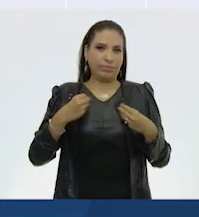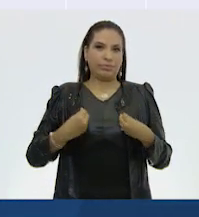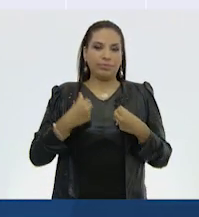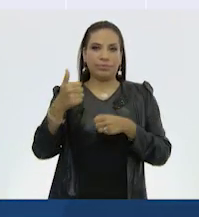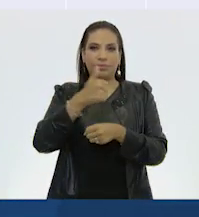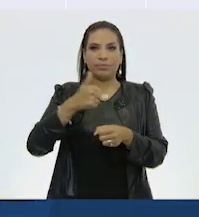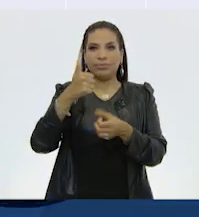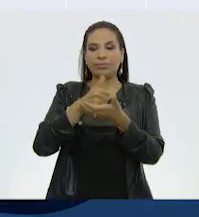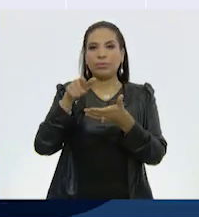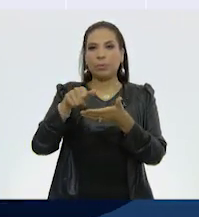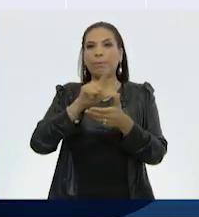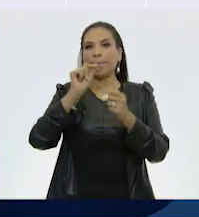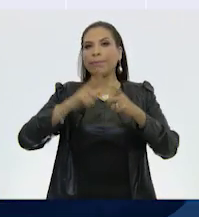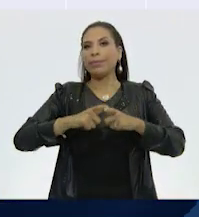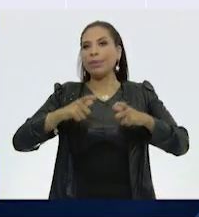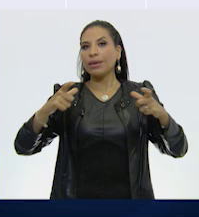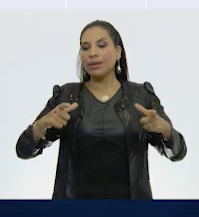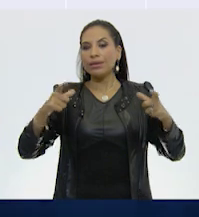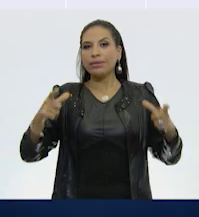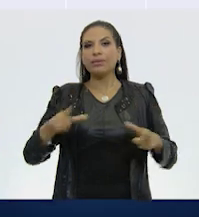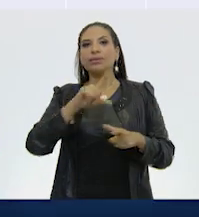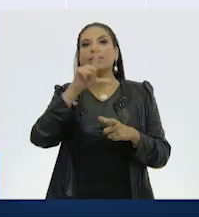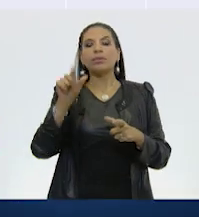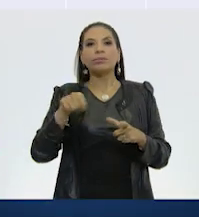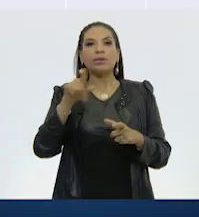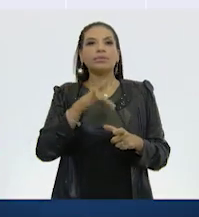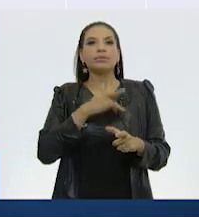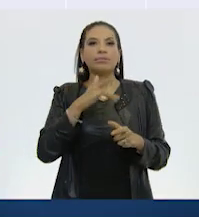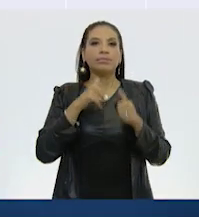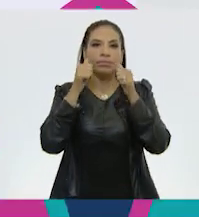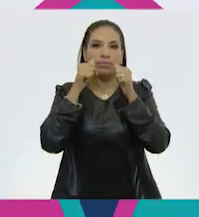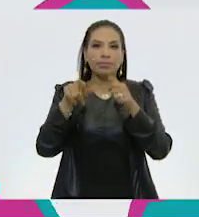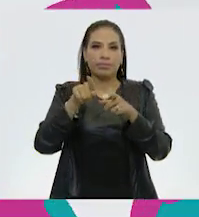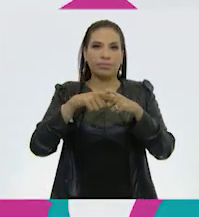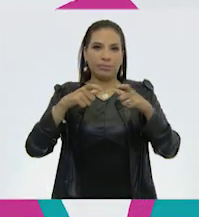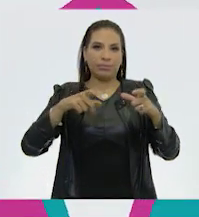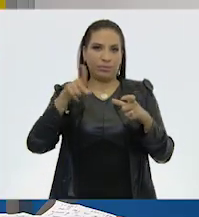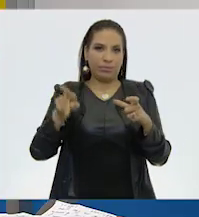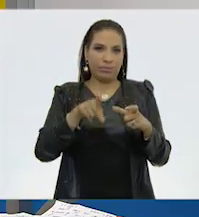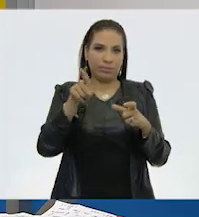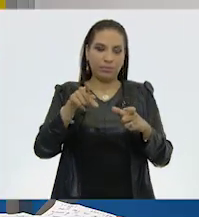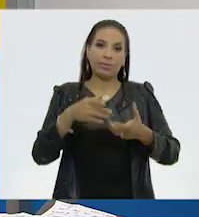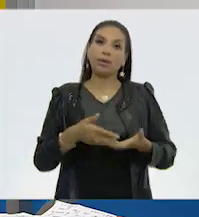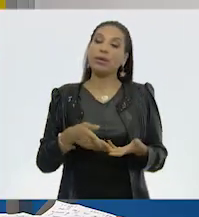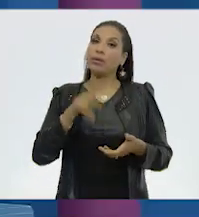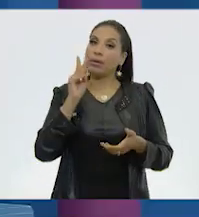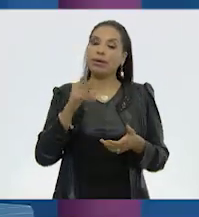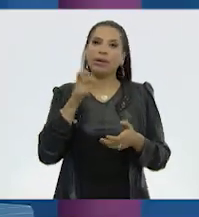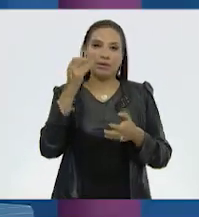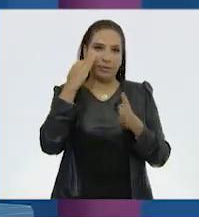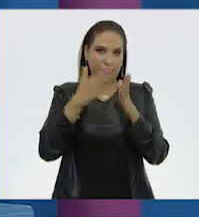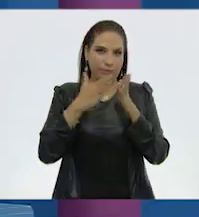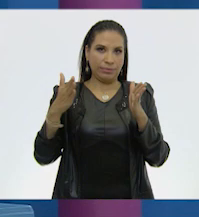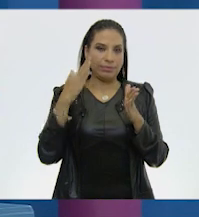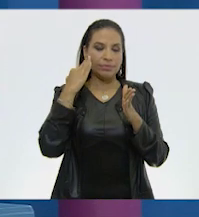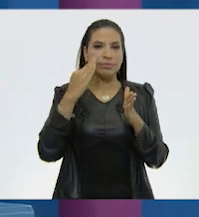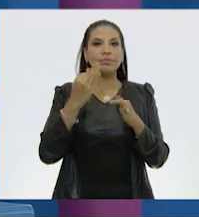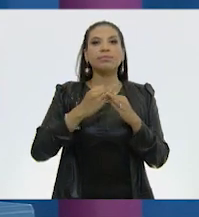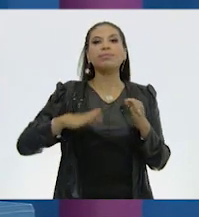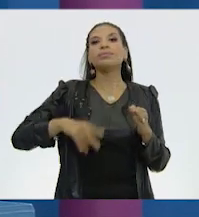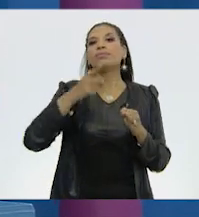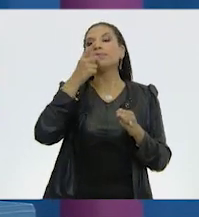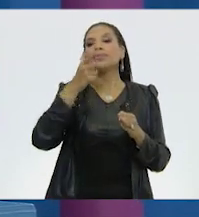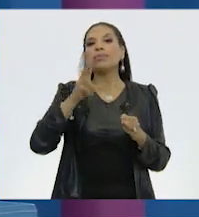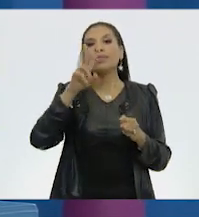se convirtieran en grandes ciudades y fueran consideradas civilizaciones. Aunque este periodo de tiempo que